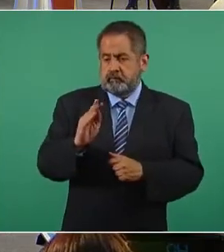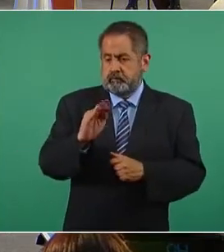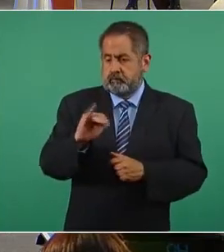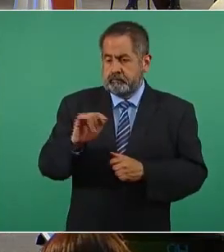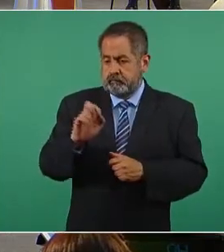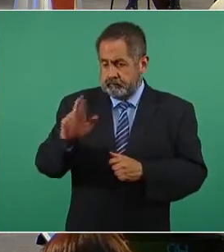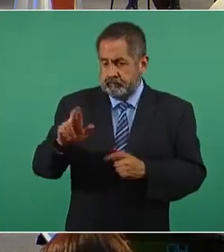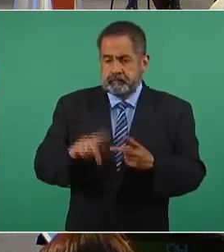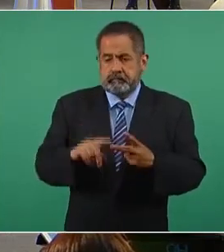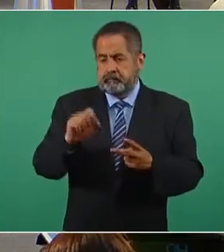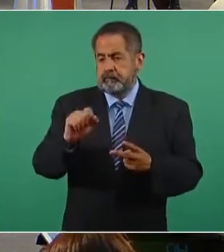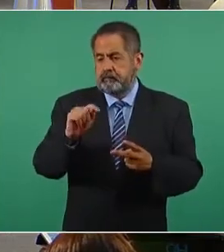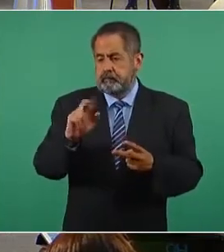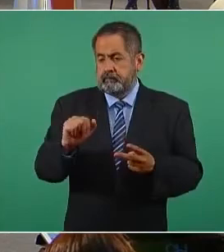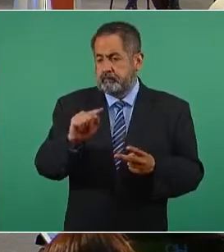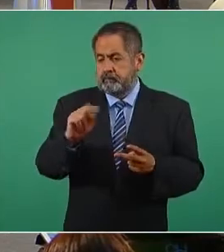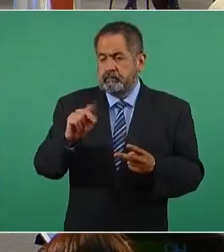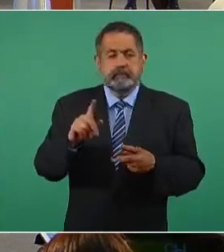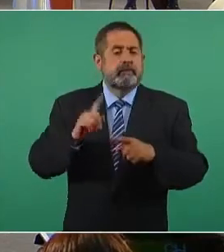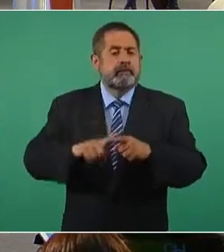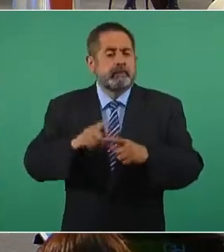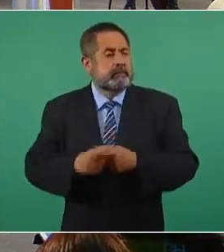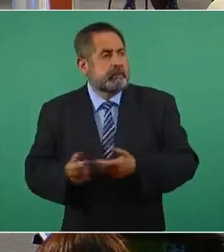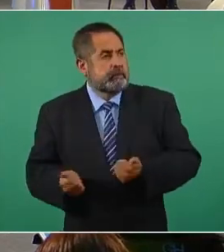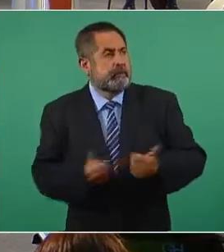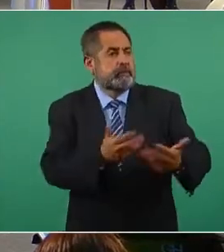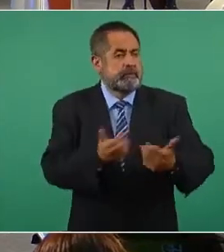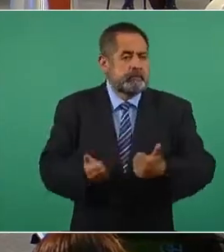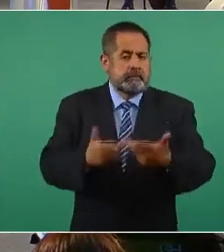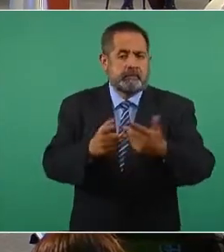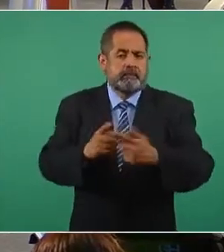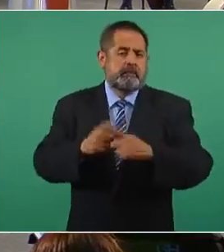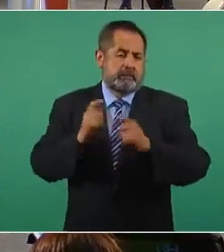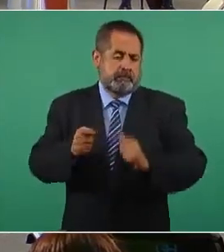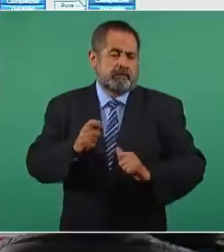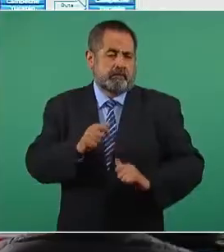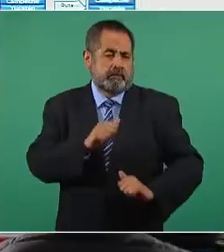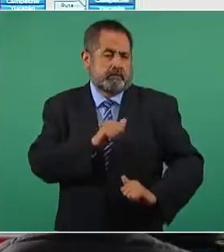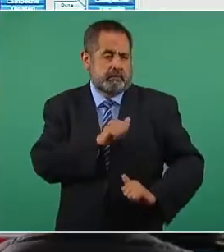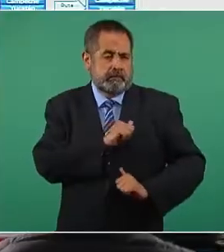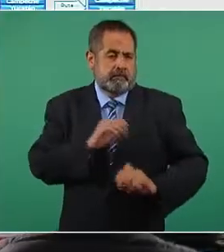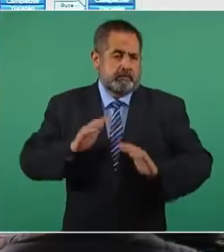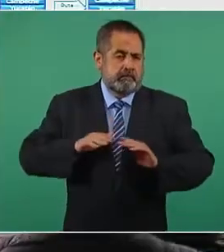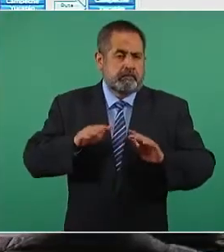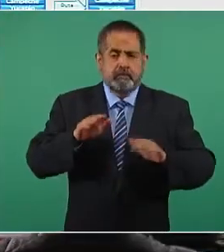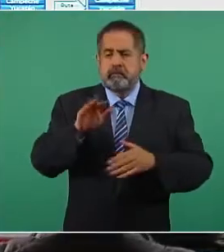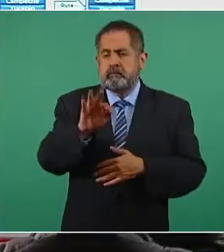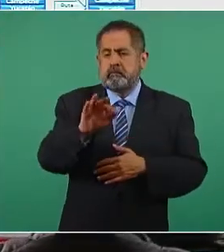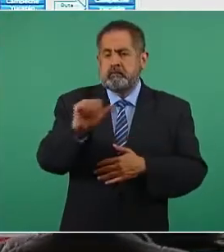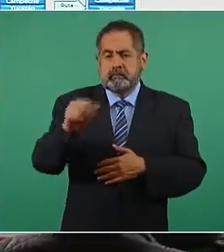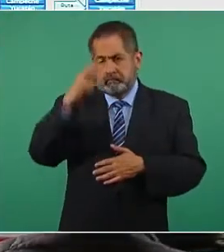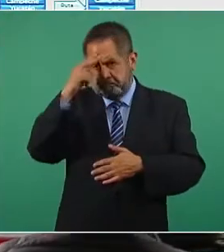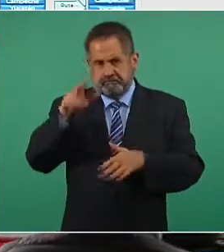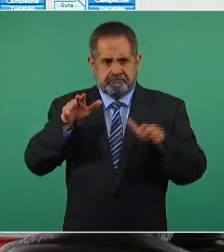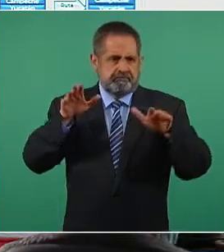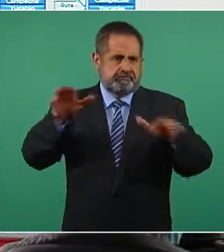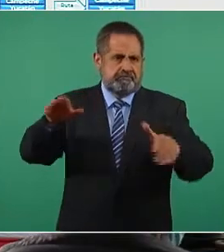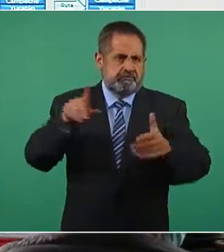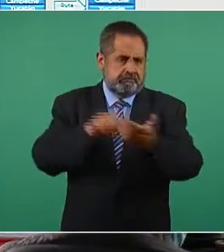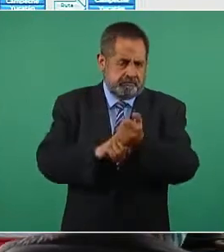AstraZeneca realizadas por personal de la Fuerza Aérea Mexicana y con la seguridad de personal